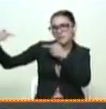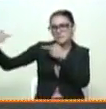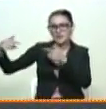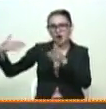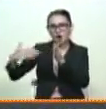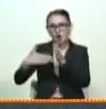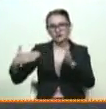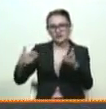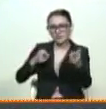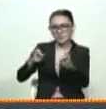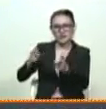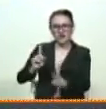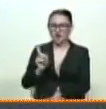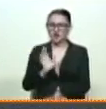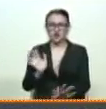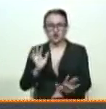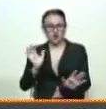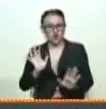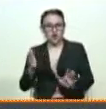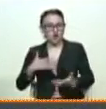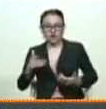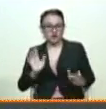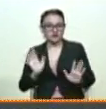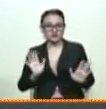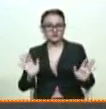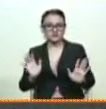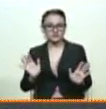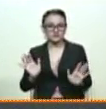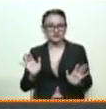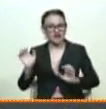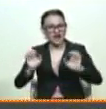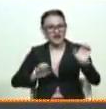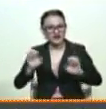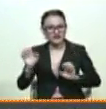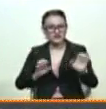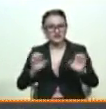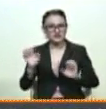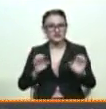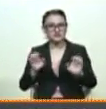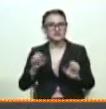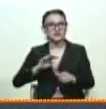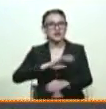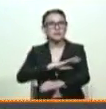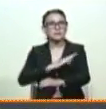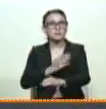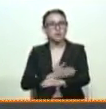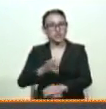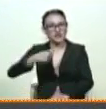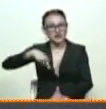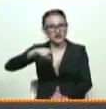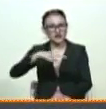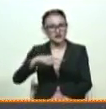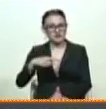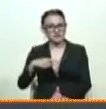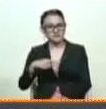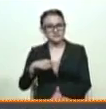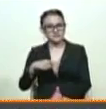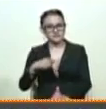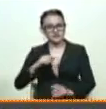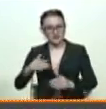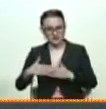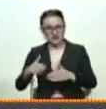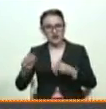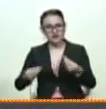nuestros misiles. Nosotros no vamos a hacer análisis de este tipo. El análisis del poder relativo de combate que nosotros vamos a